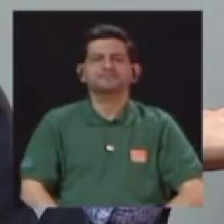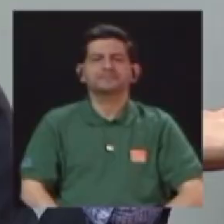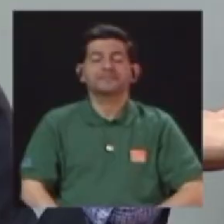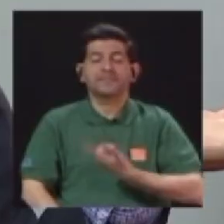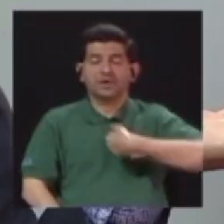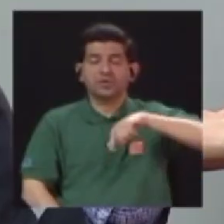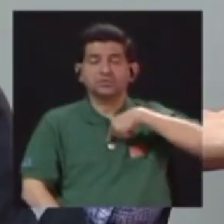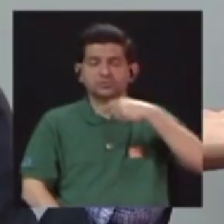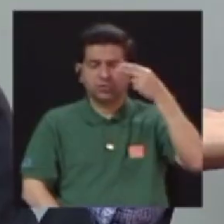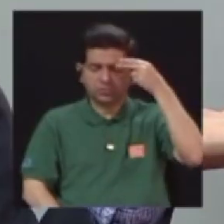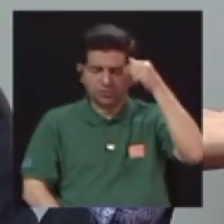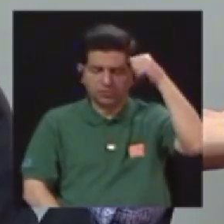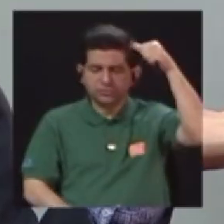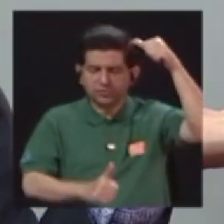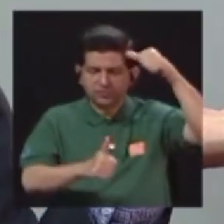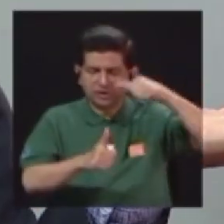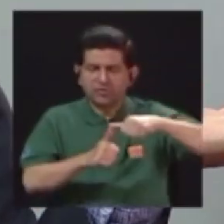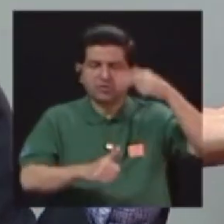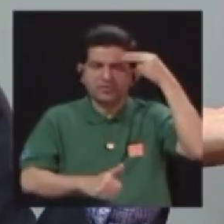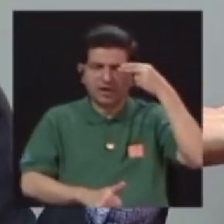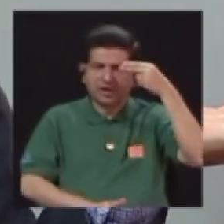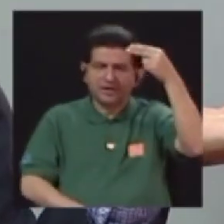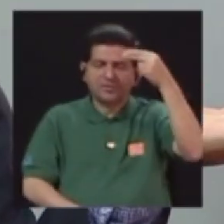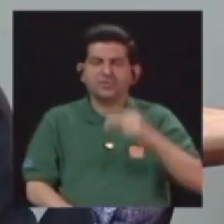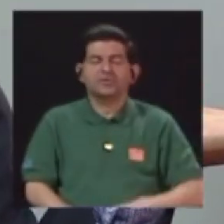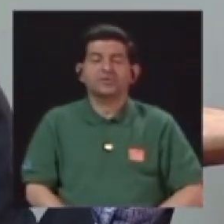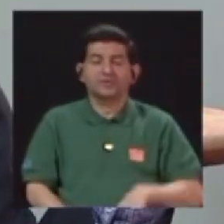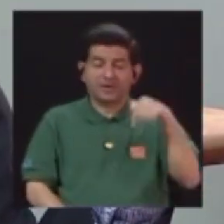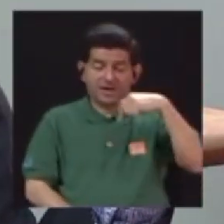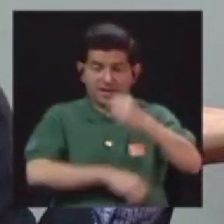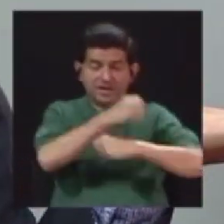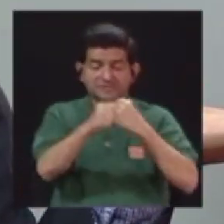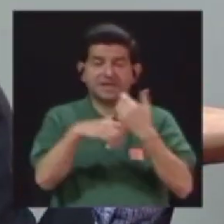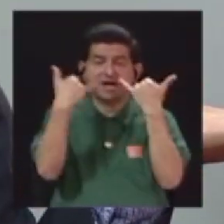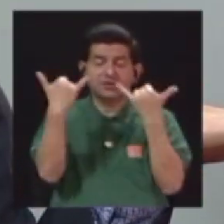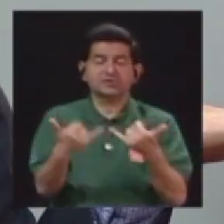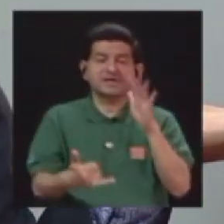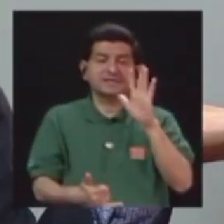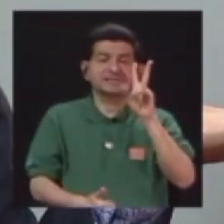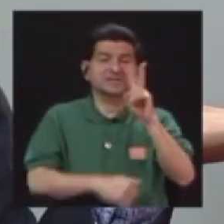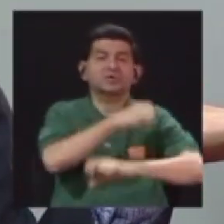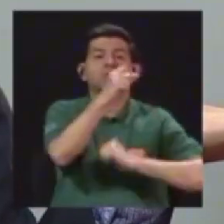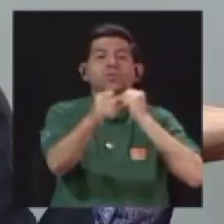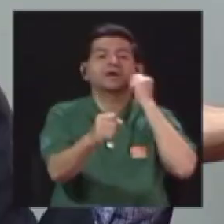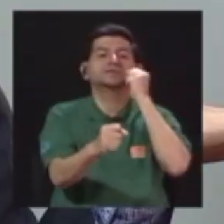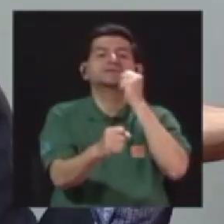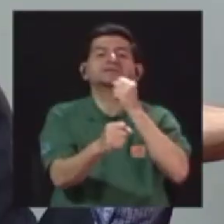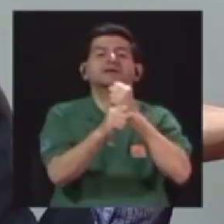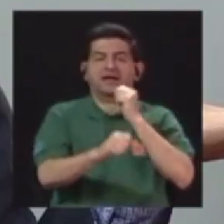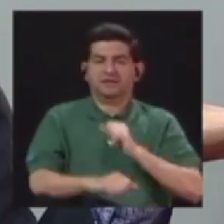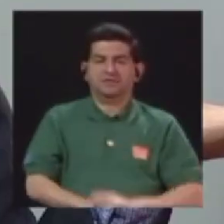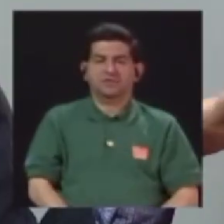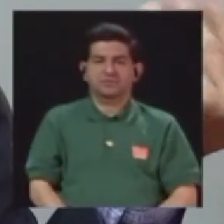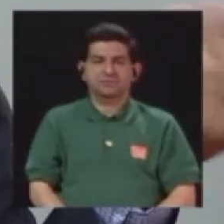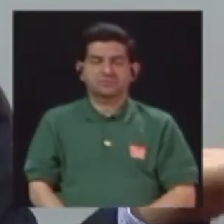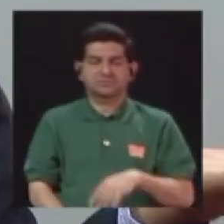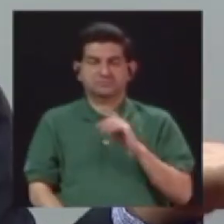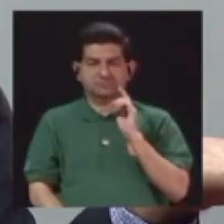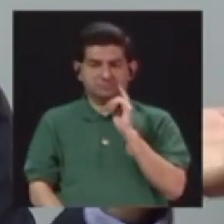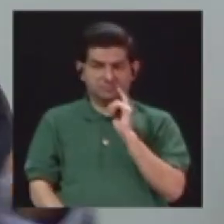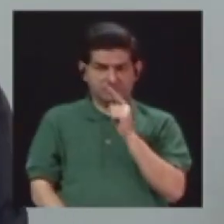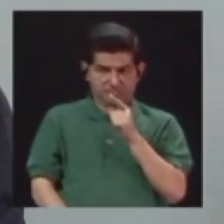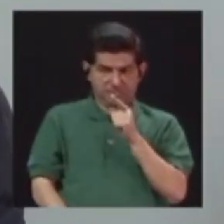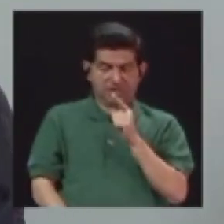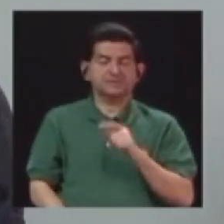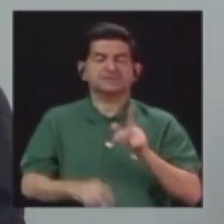haciendo un homenaje a quien tiene ya este año cumplirá 52 años de